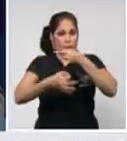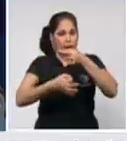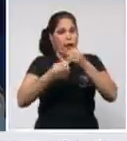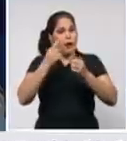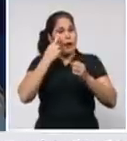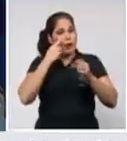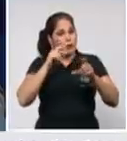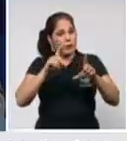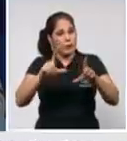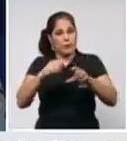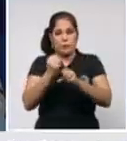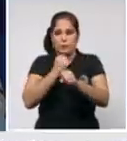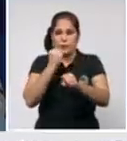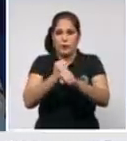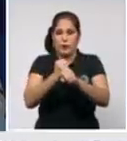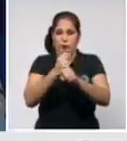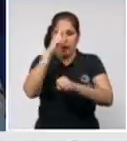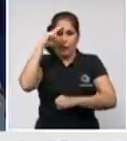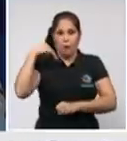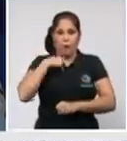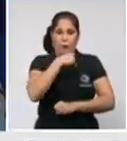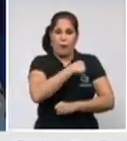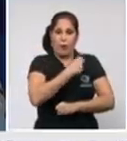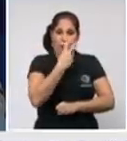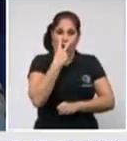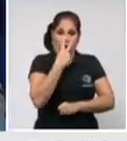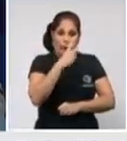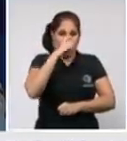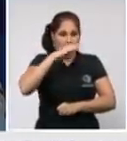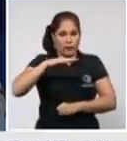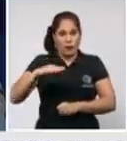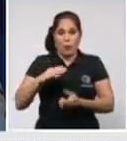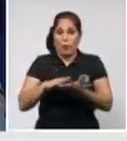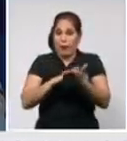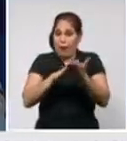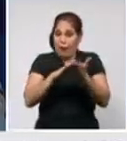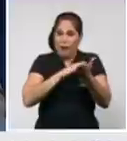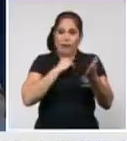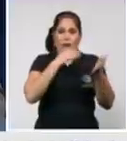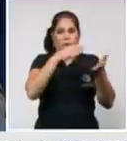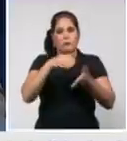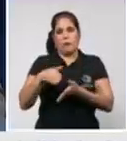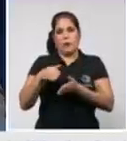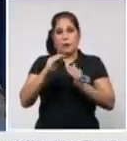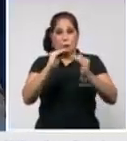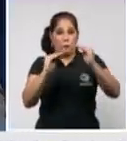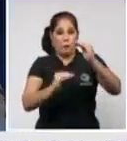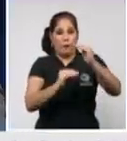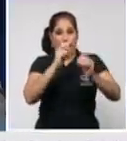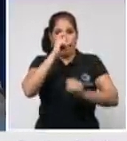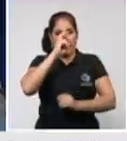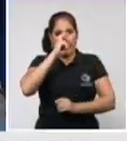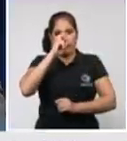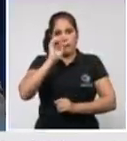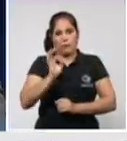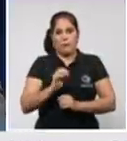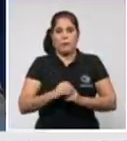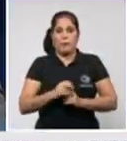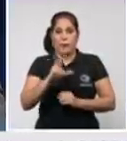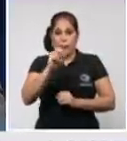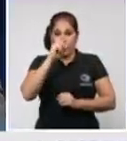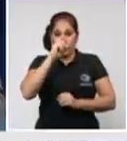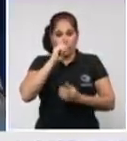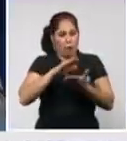trabajo de nuestros pediatras sin tener que lamentar ninguno menor de 20 años fallecido en nuestro